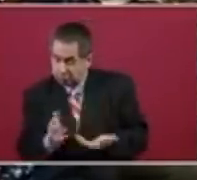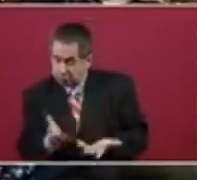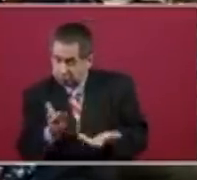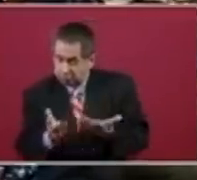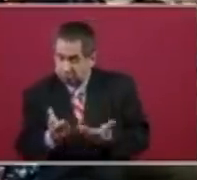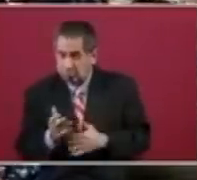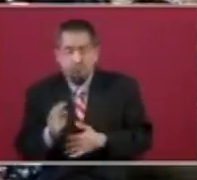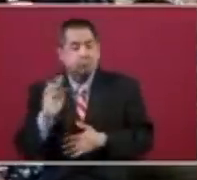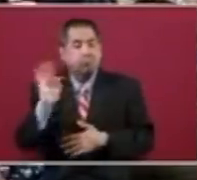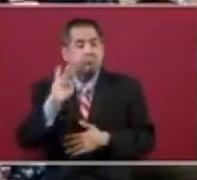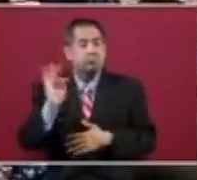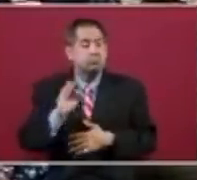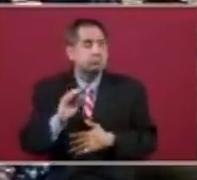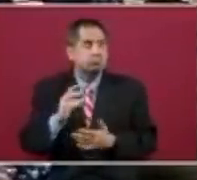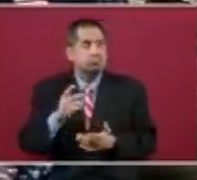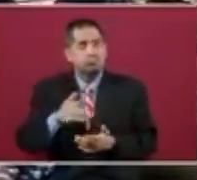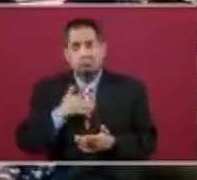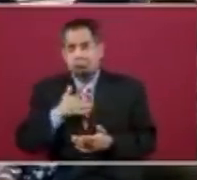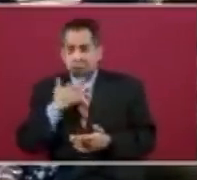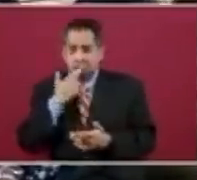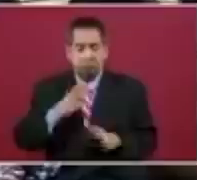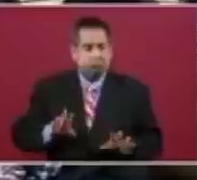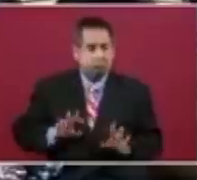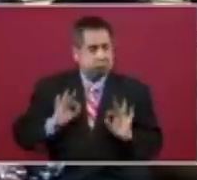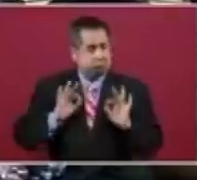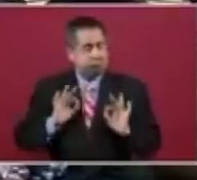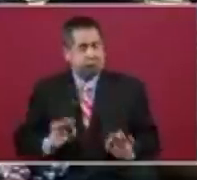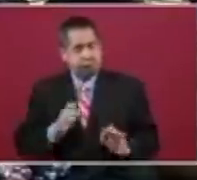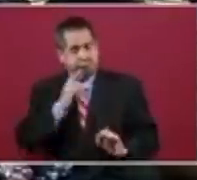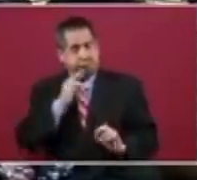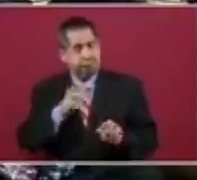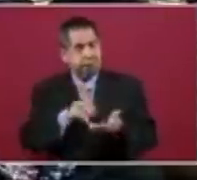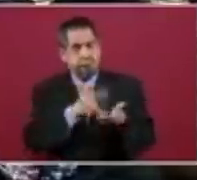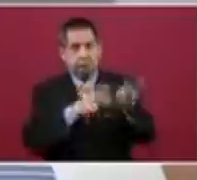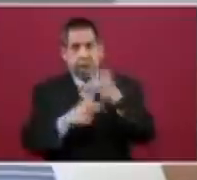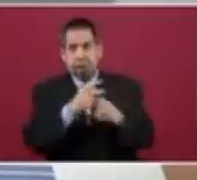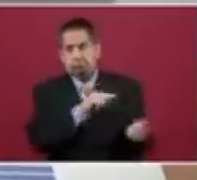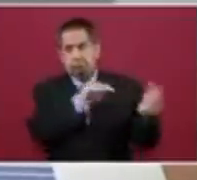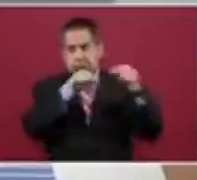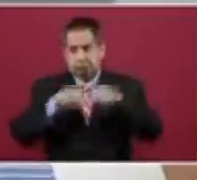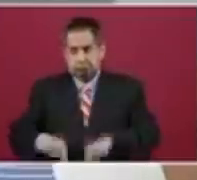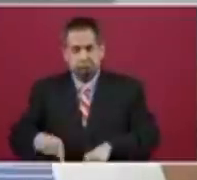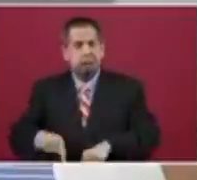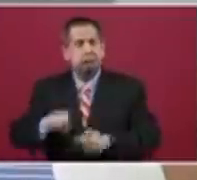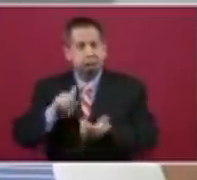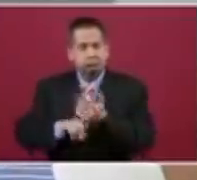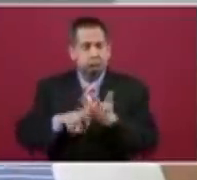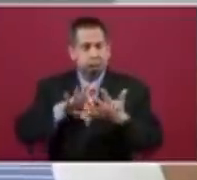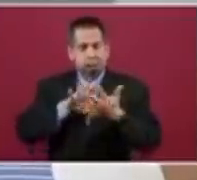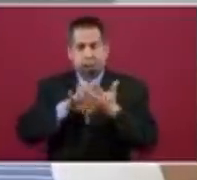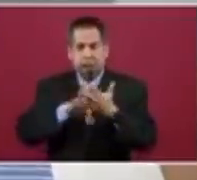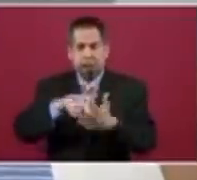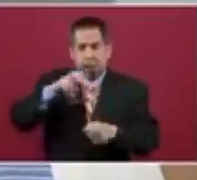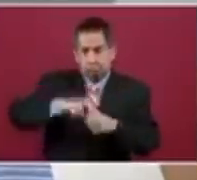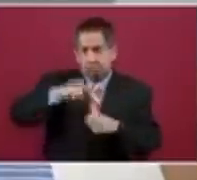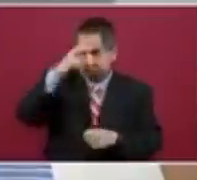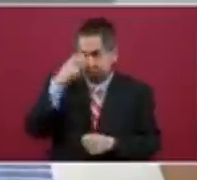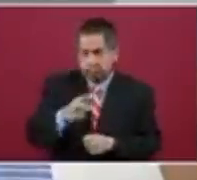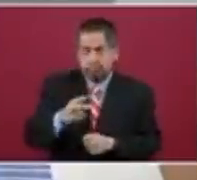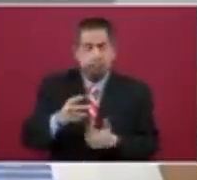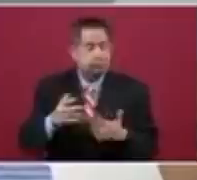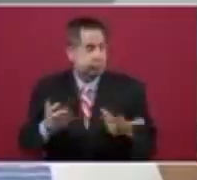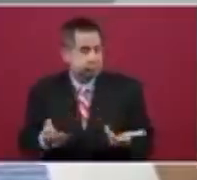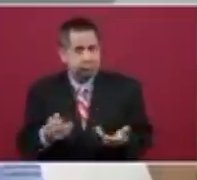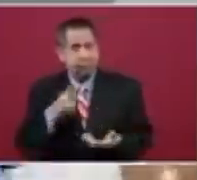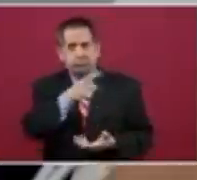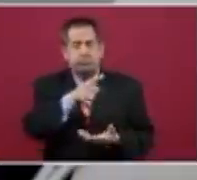sería idóneo que entonces él pudiera regresar a un penal de aquí, de México, tomando en cuenta que